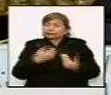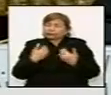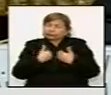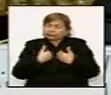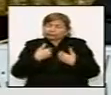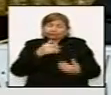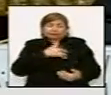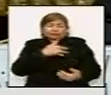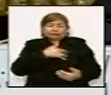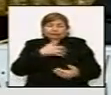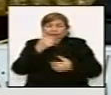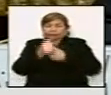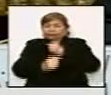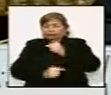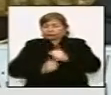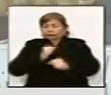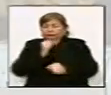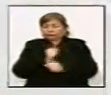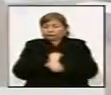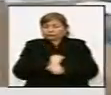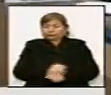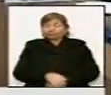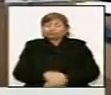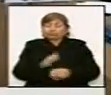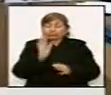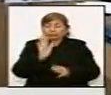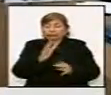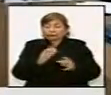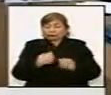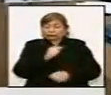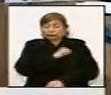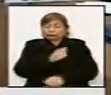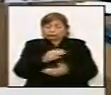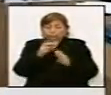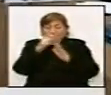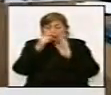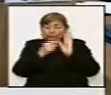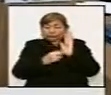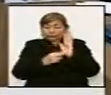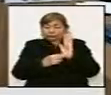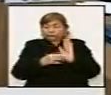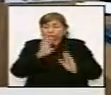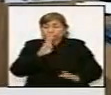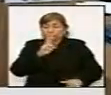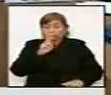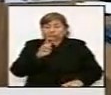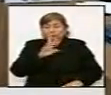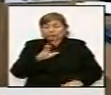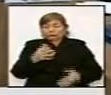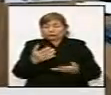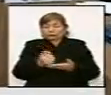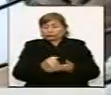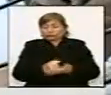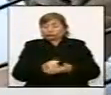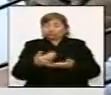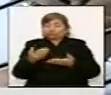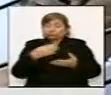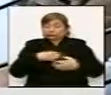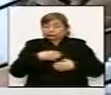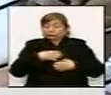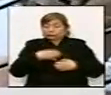durante todos estos años. En su calidad de autora del proyecto de ley 4292, que recoge los reclamos